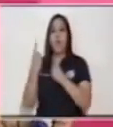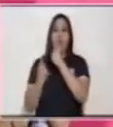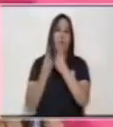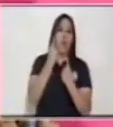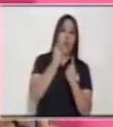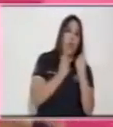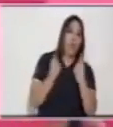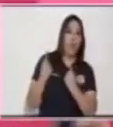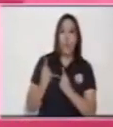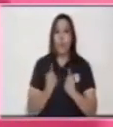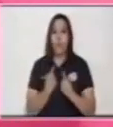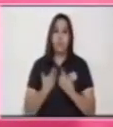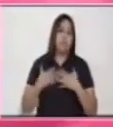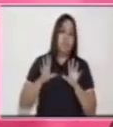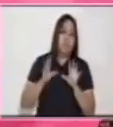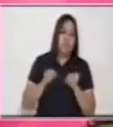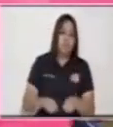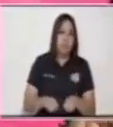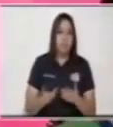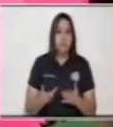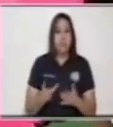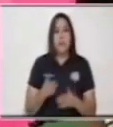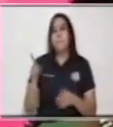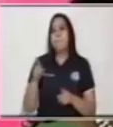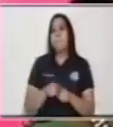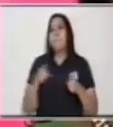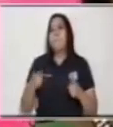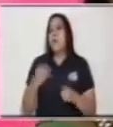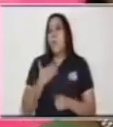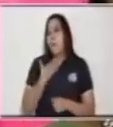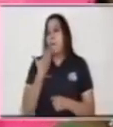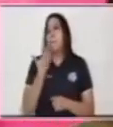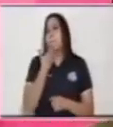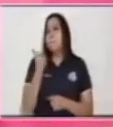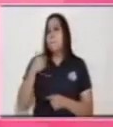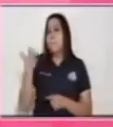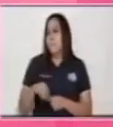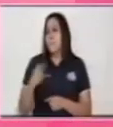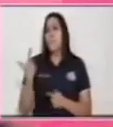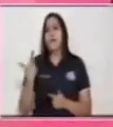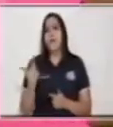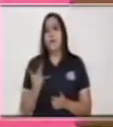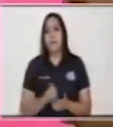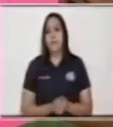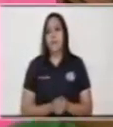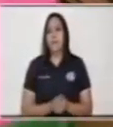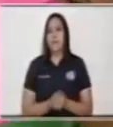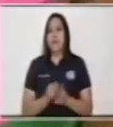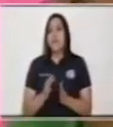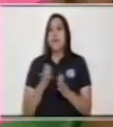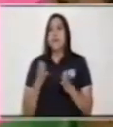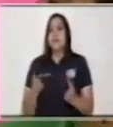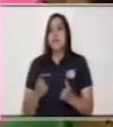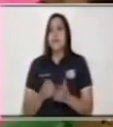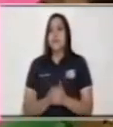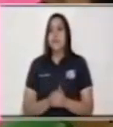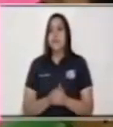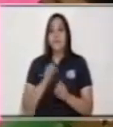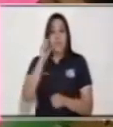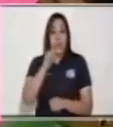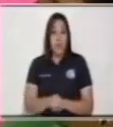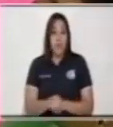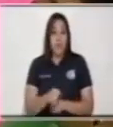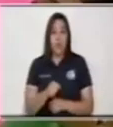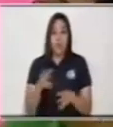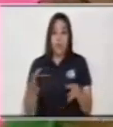uno. Pero queremos hacerlo de la manera más eficiente y más rápida posible. Entonces, puedo decir